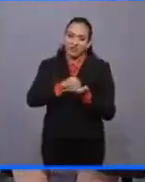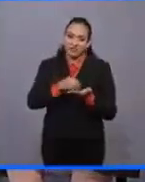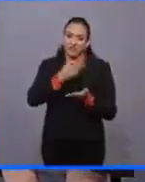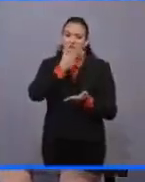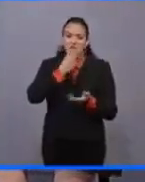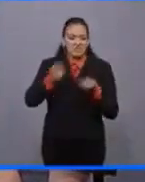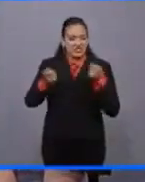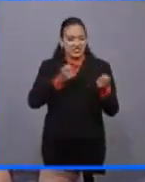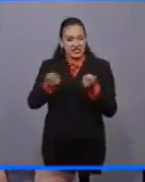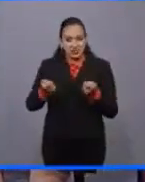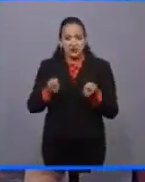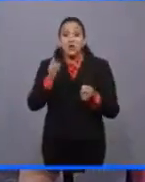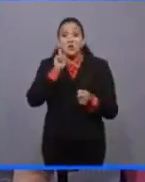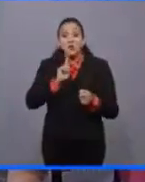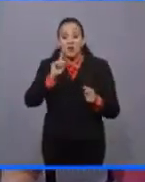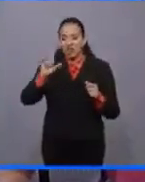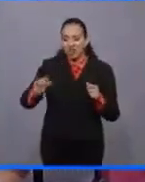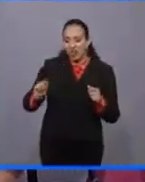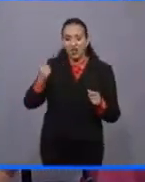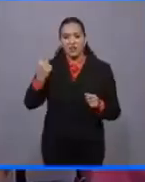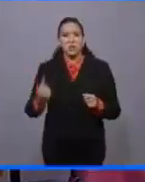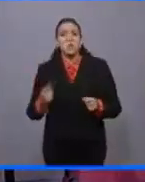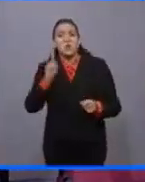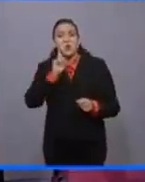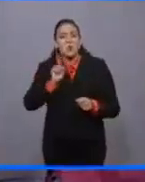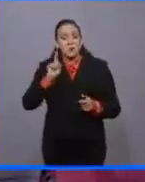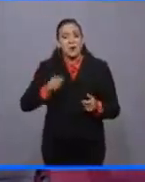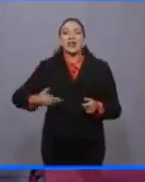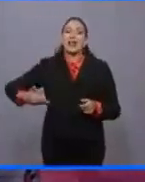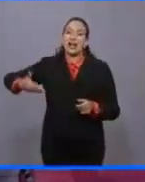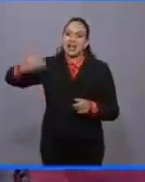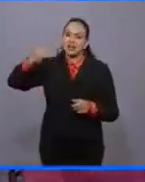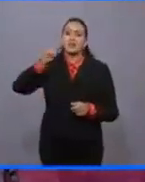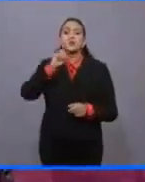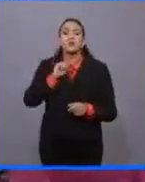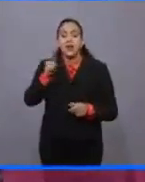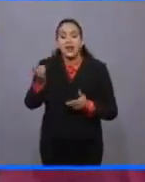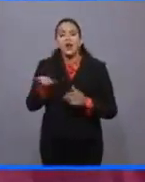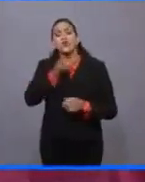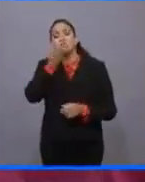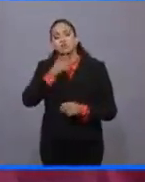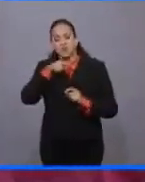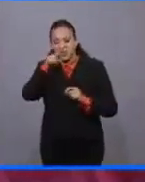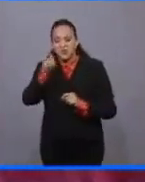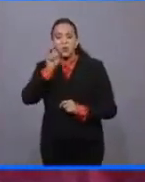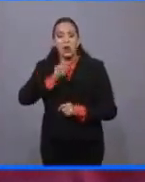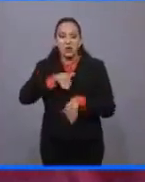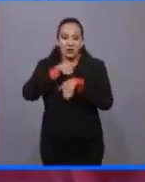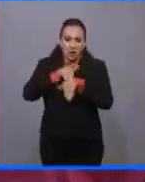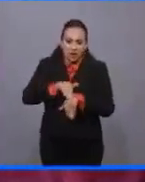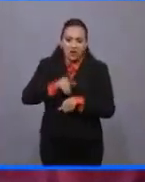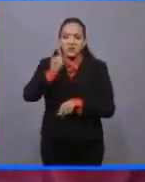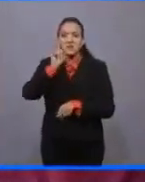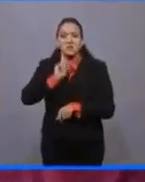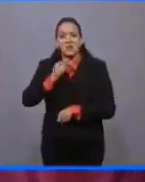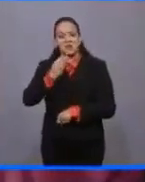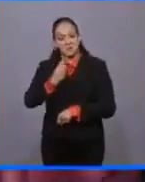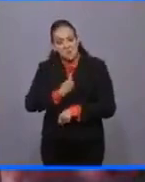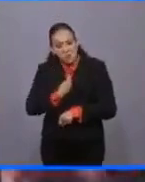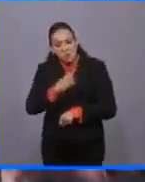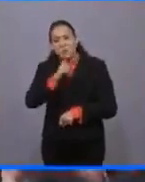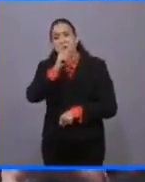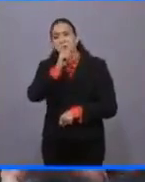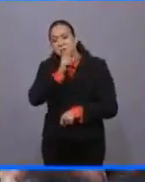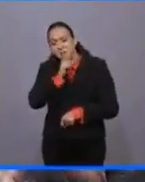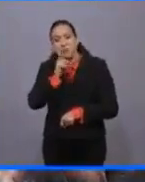mismas, donde la mujer ha sido por años objeto de sumisión, de represión, violencia, y